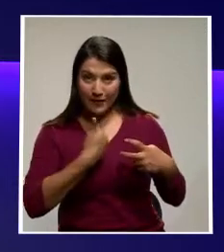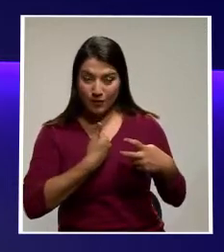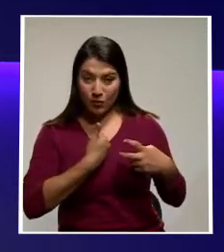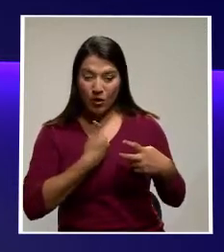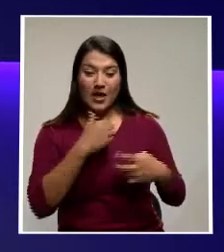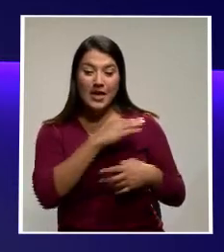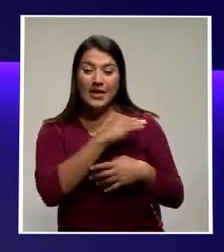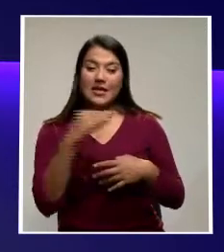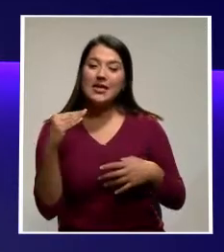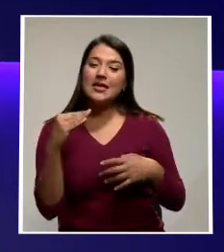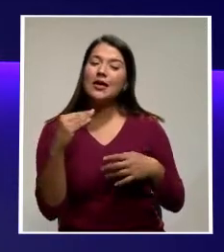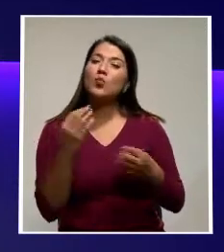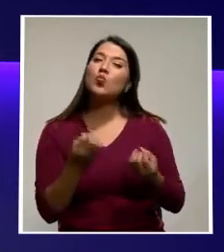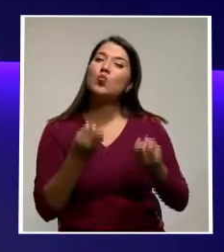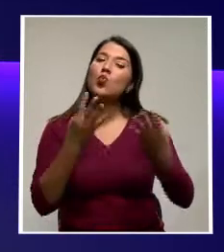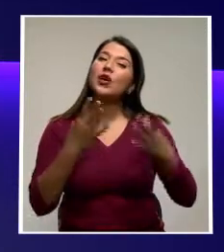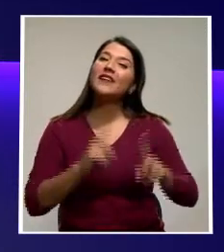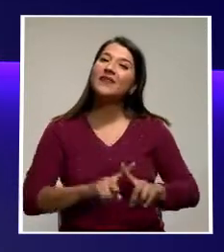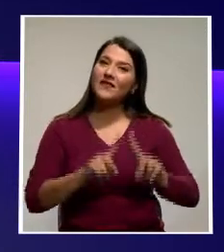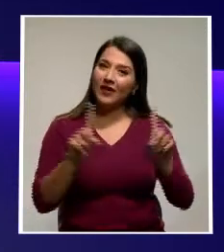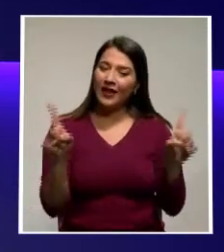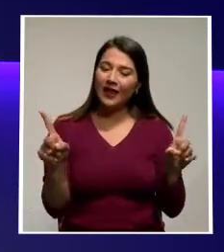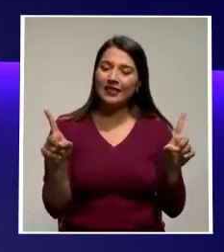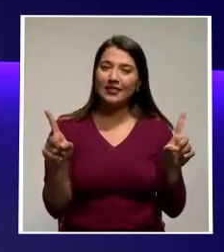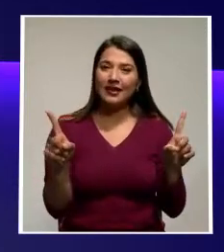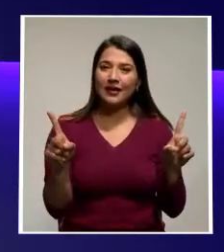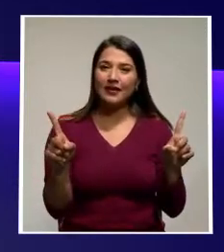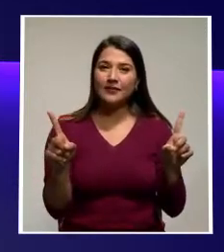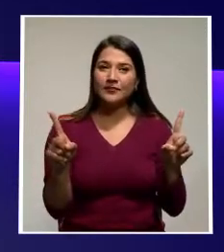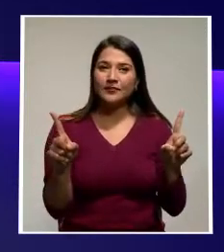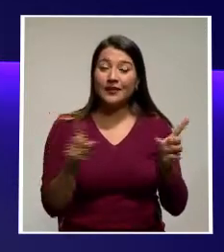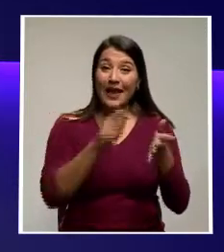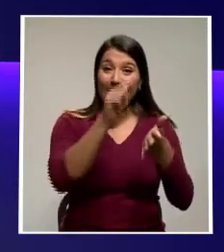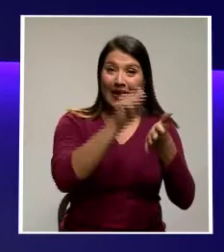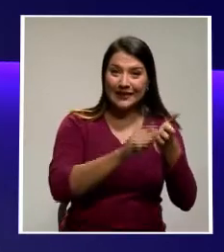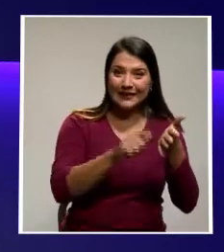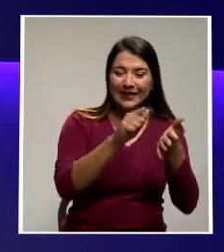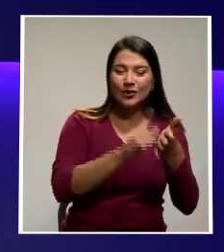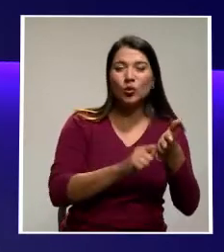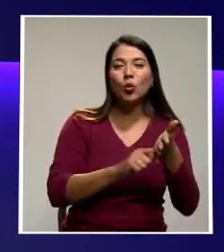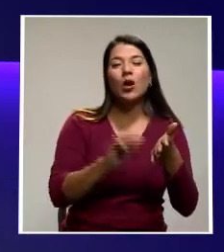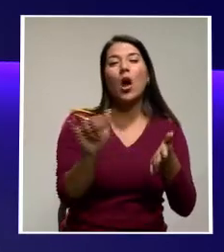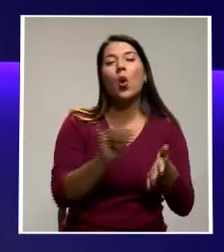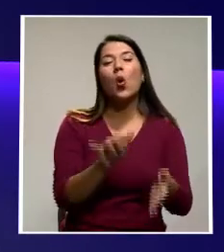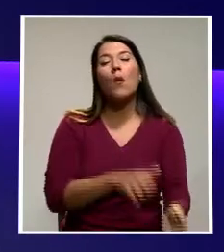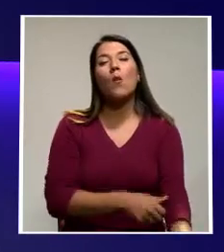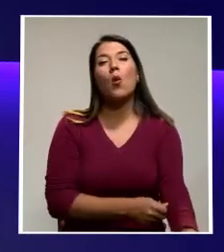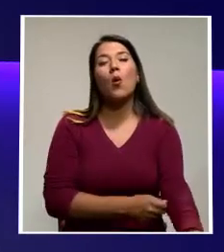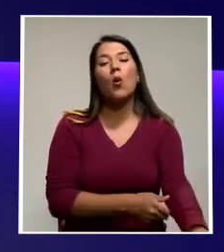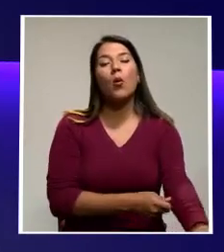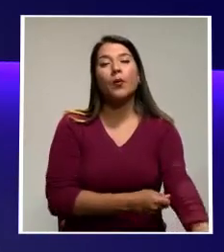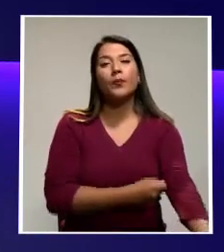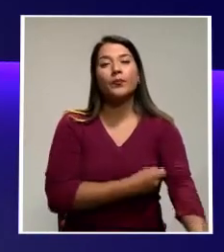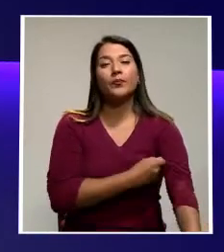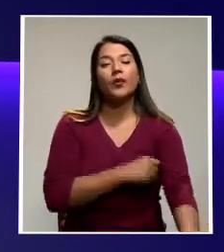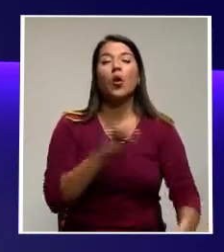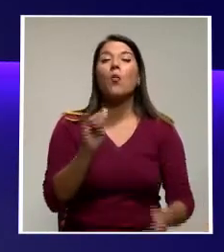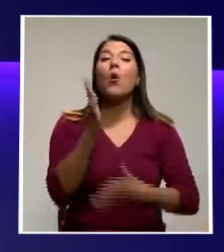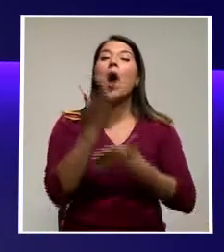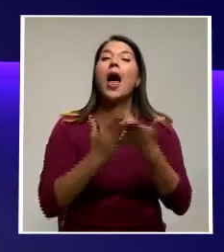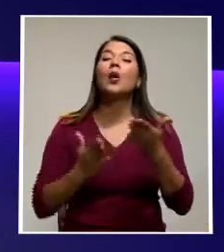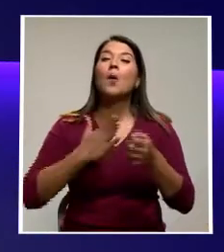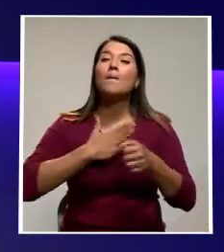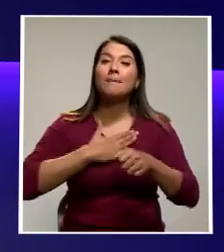mirada completamente diferente a la otra de la escritura como un elemento que me permite exhibirme